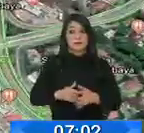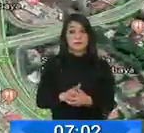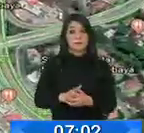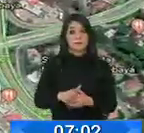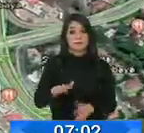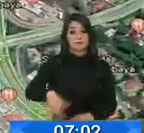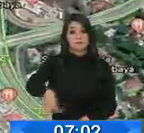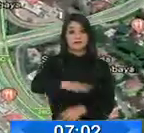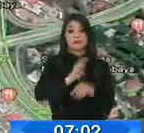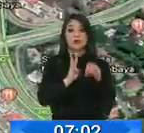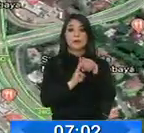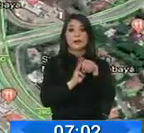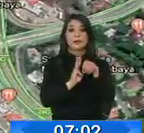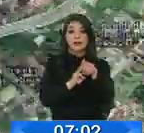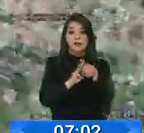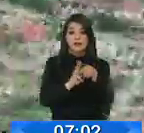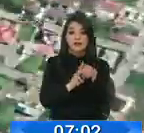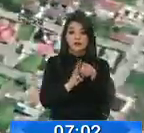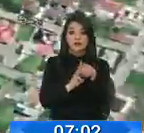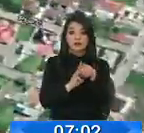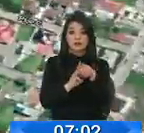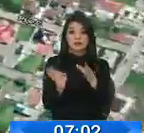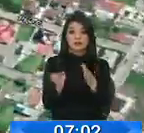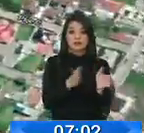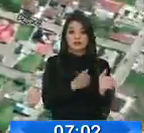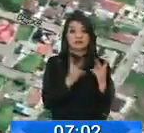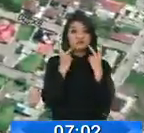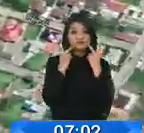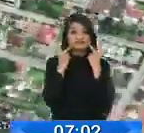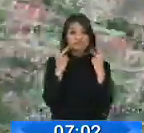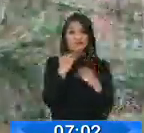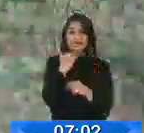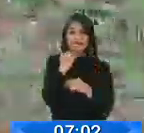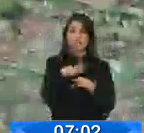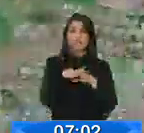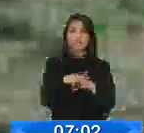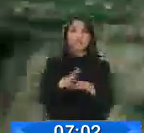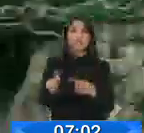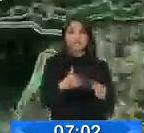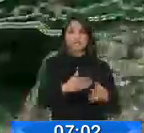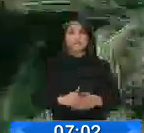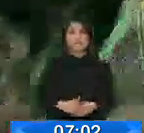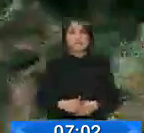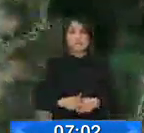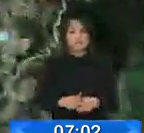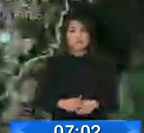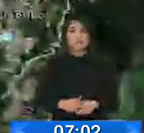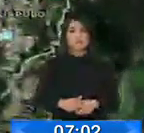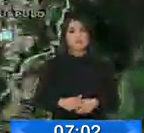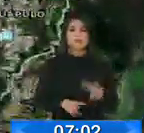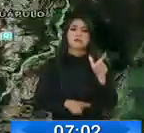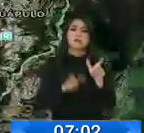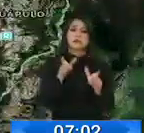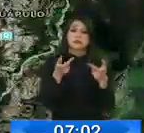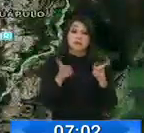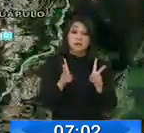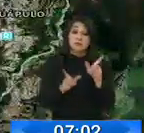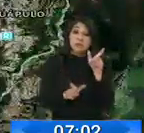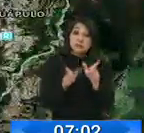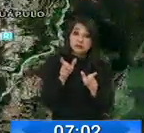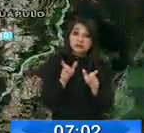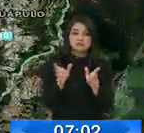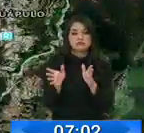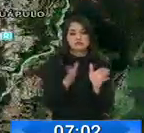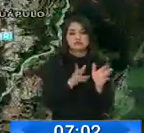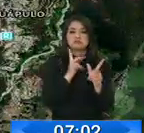de Cumbaya, este es a la altura de Cumbaya, donde algo de tráfico se tiene. Evidentemente hay mucha gente que también a esta hora pues está